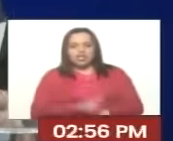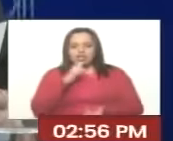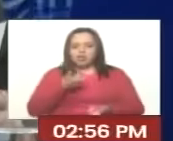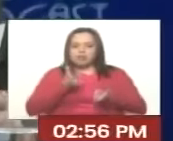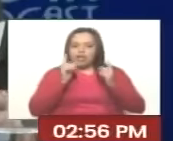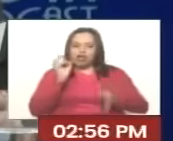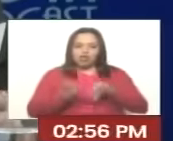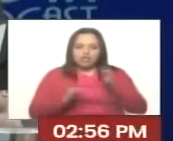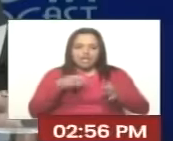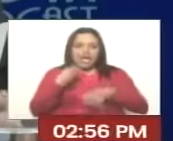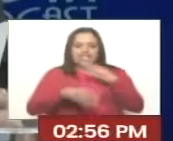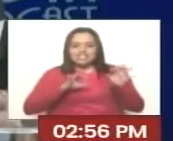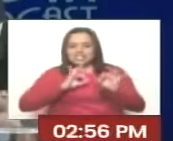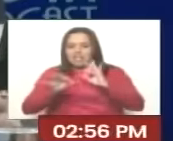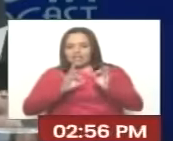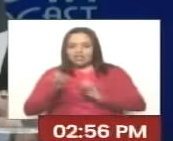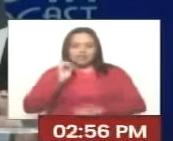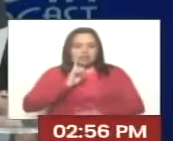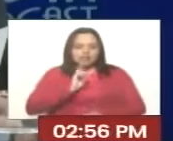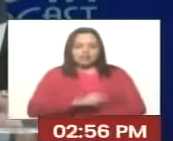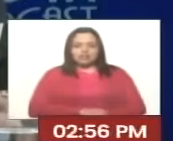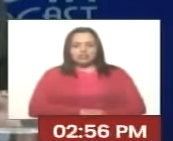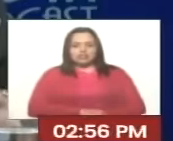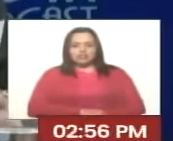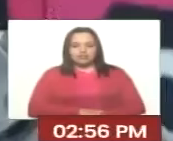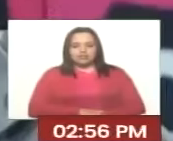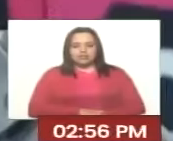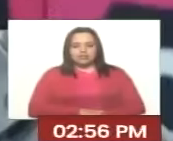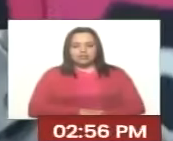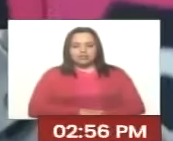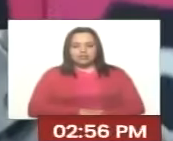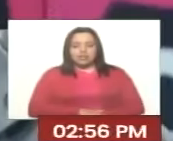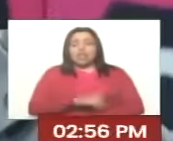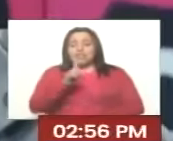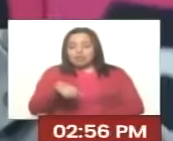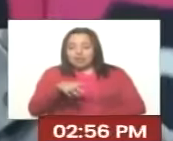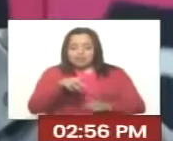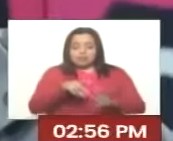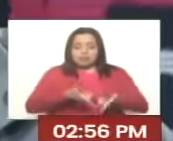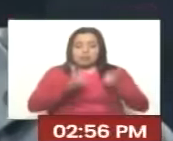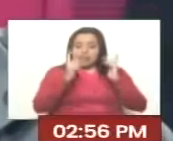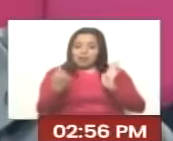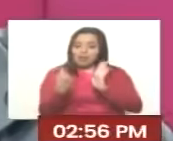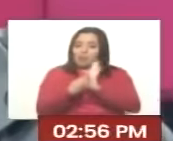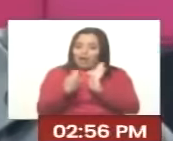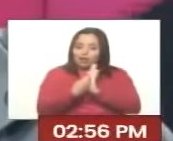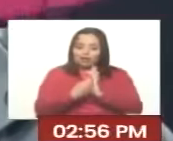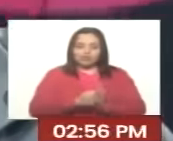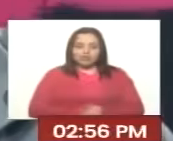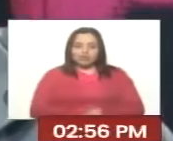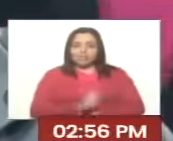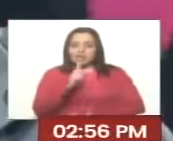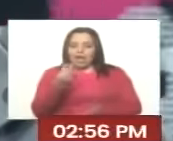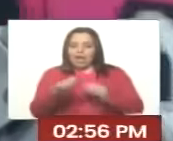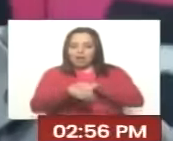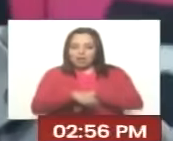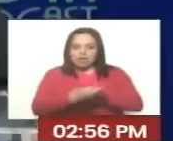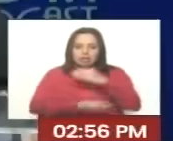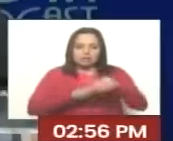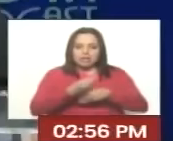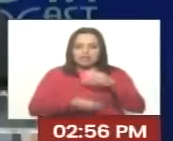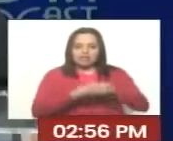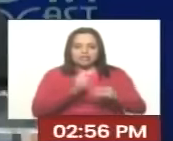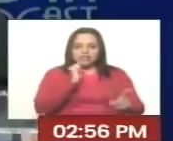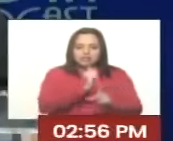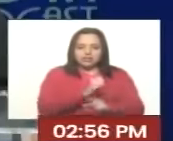justicia, simulación de hecho punible, corrupción propia agravada y asociación para delinquir.